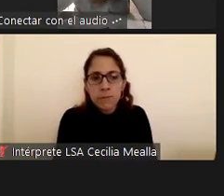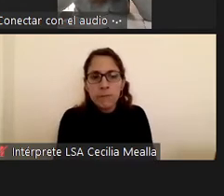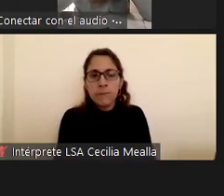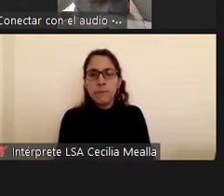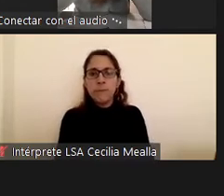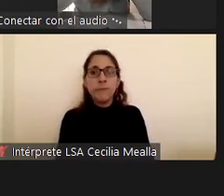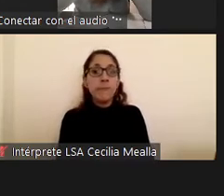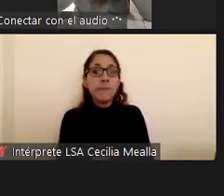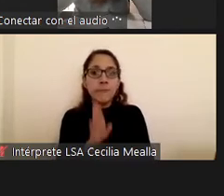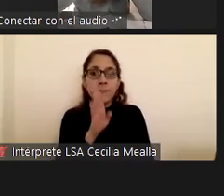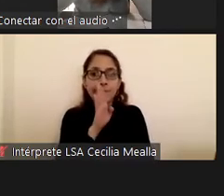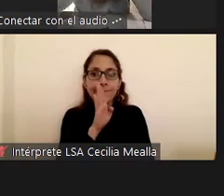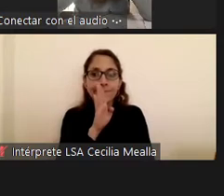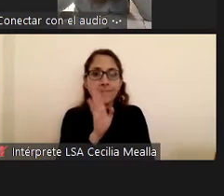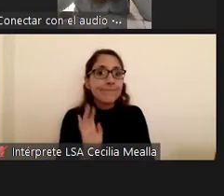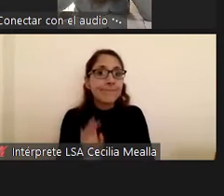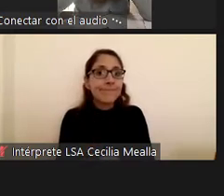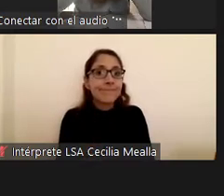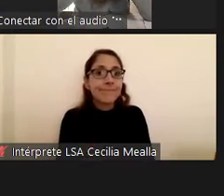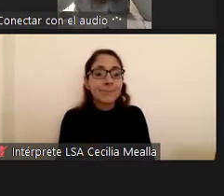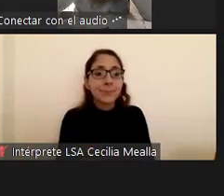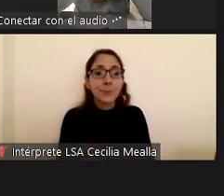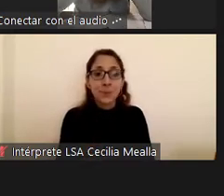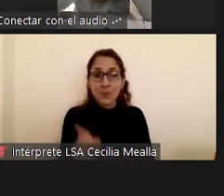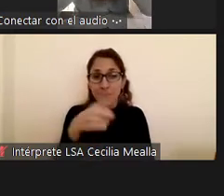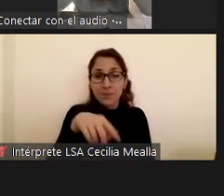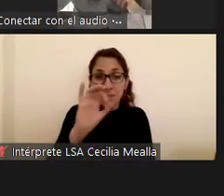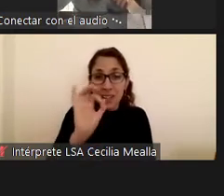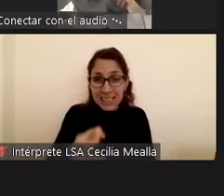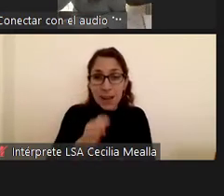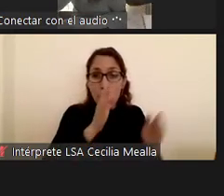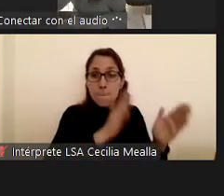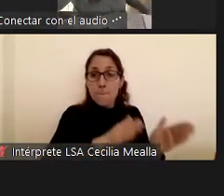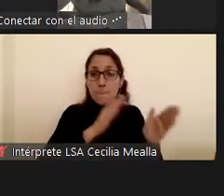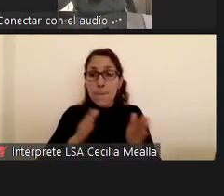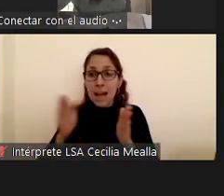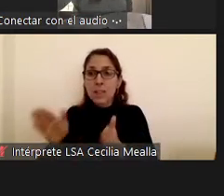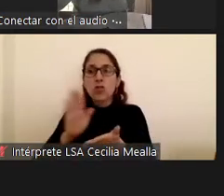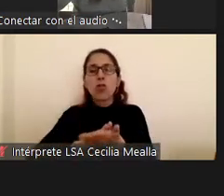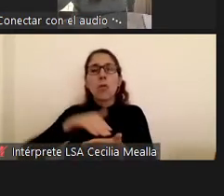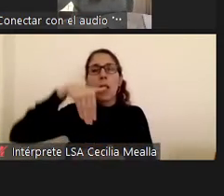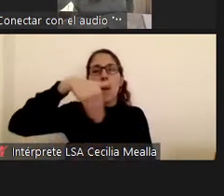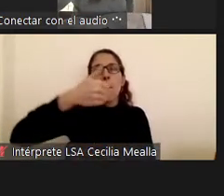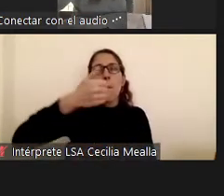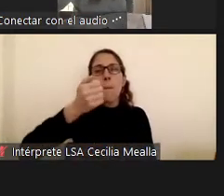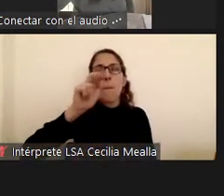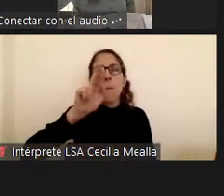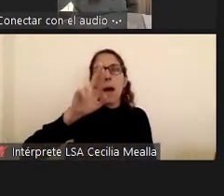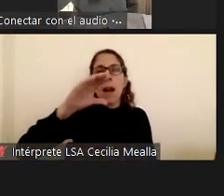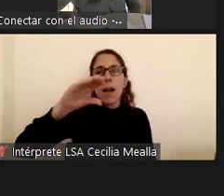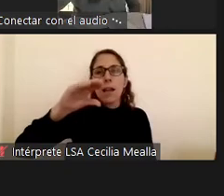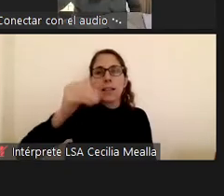Chicos, ¿saben cuáles son los pasos de la marcha bacteriológica?